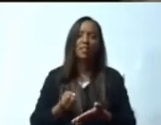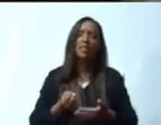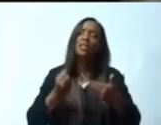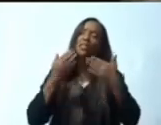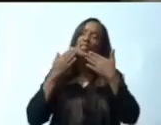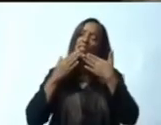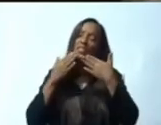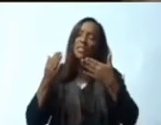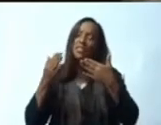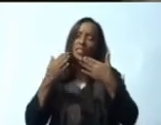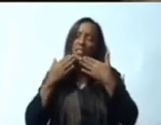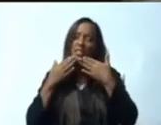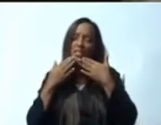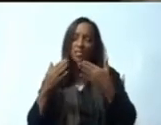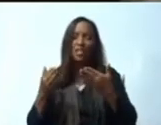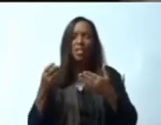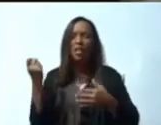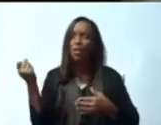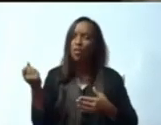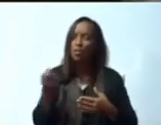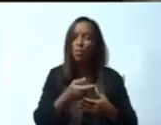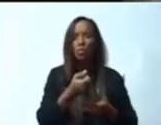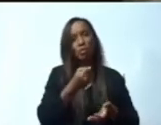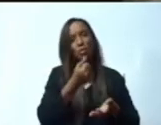su equipo por esa distinción que